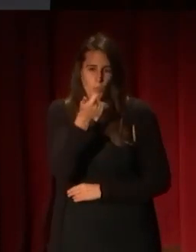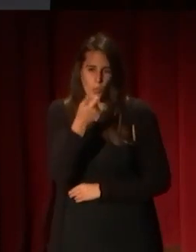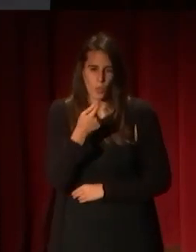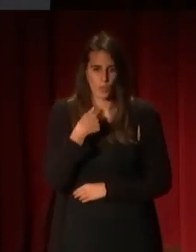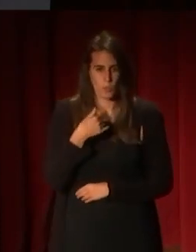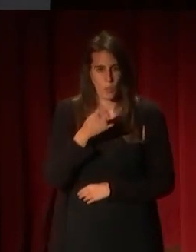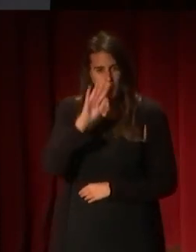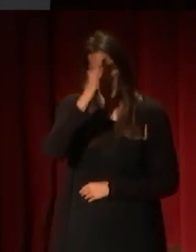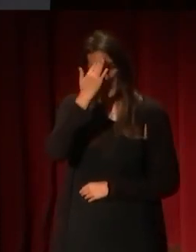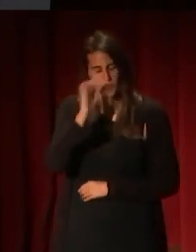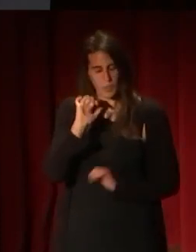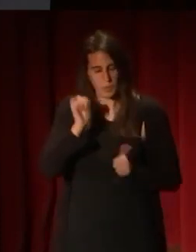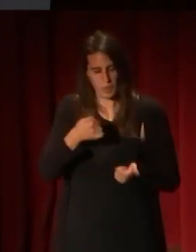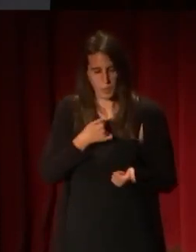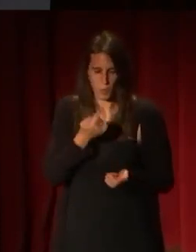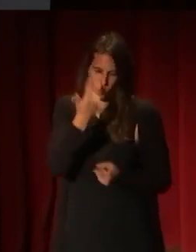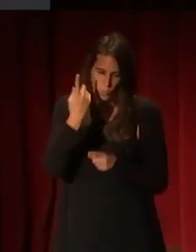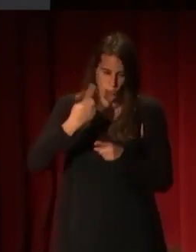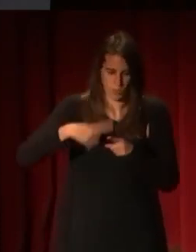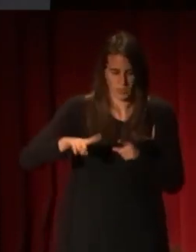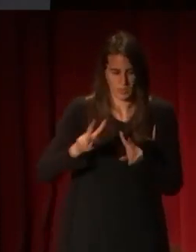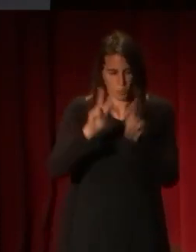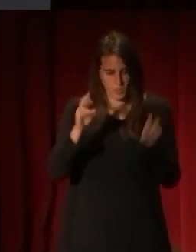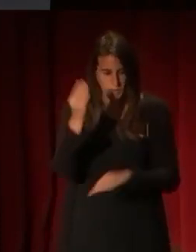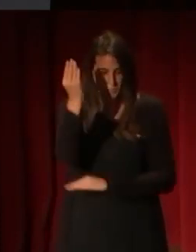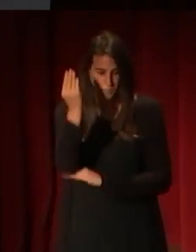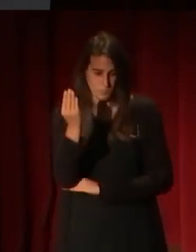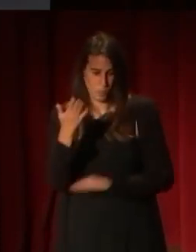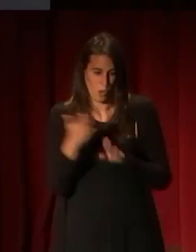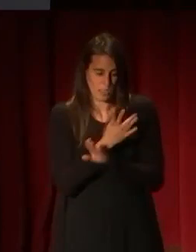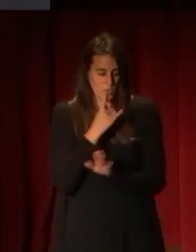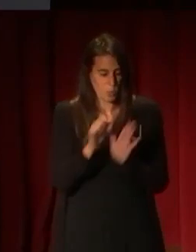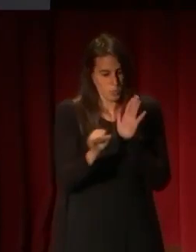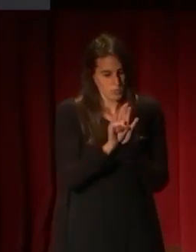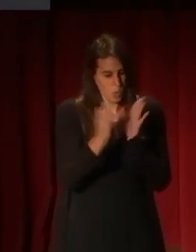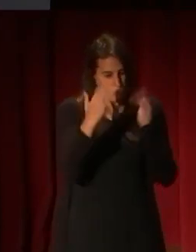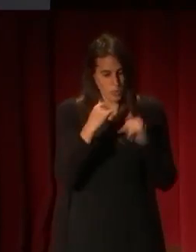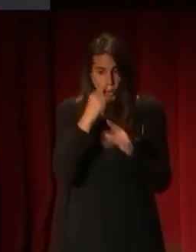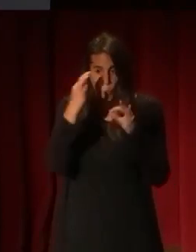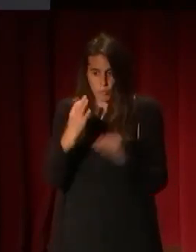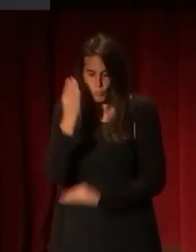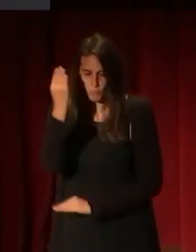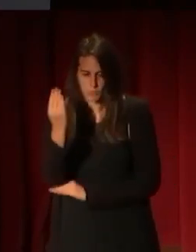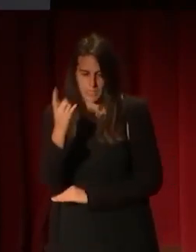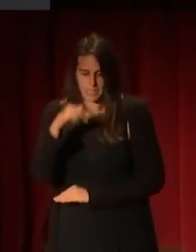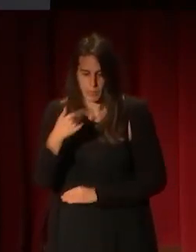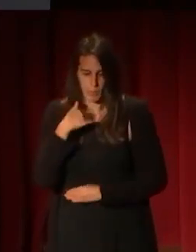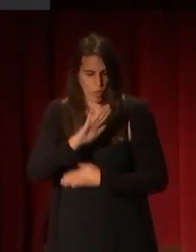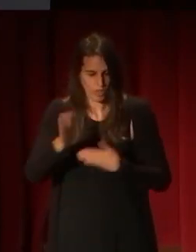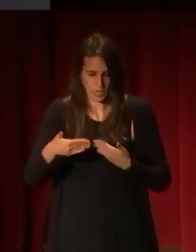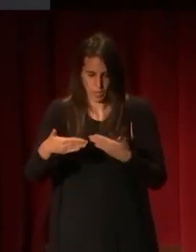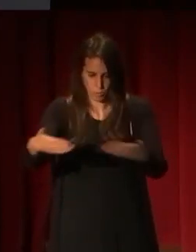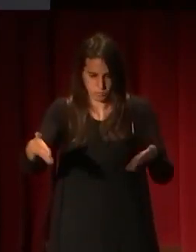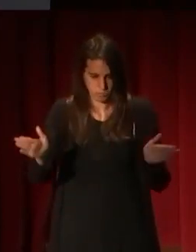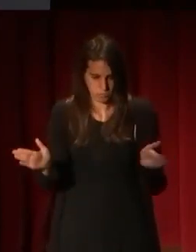expedito libre de la plaza mayor de madrid vemos ese perímetro cerrado que